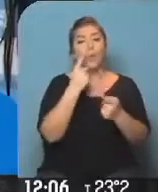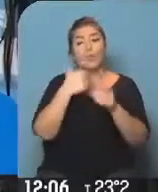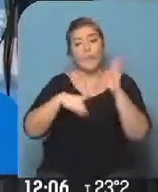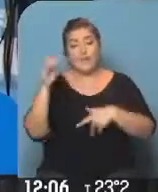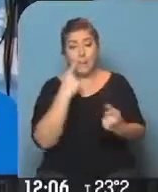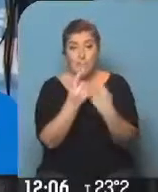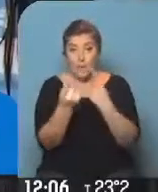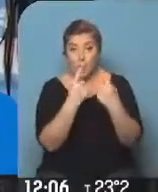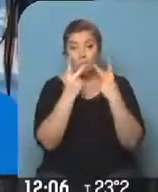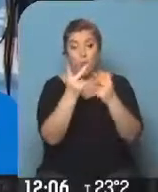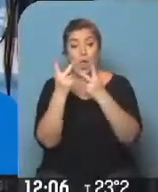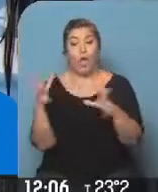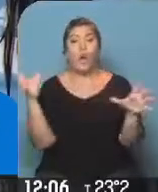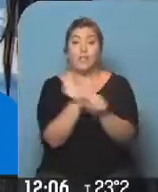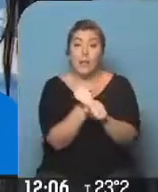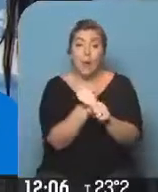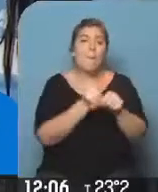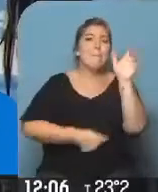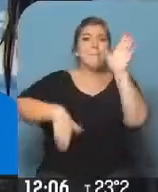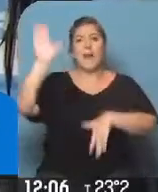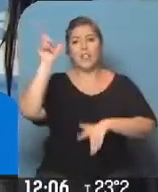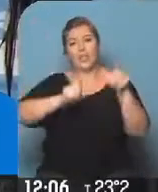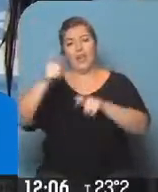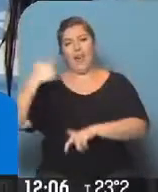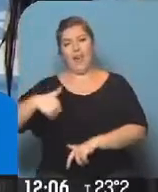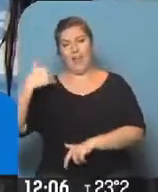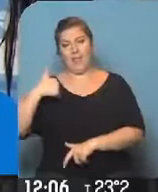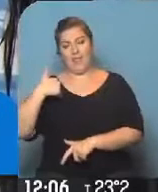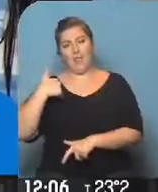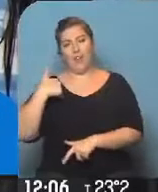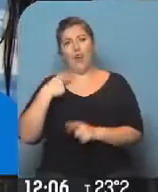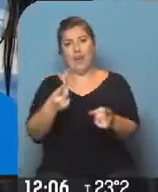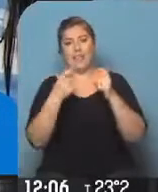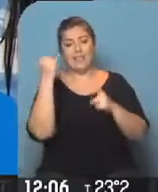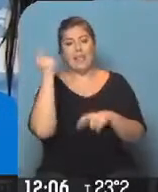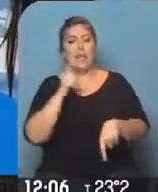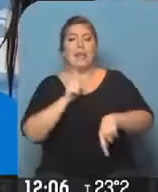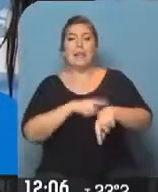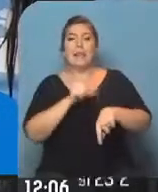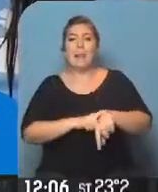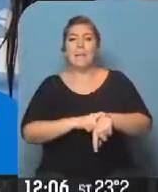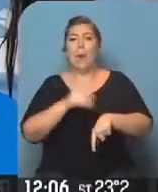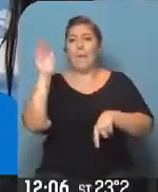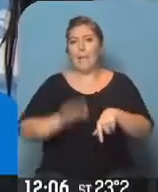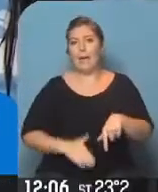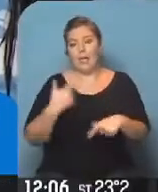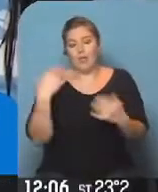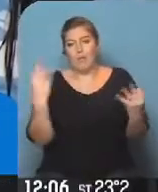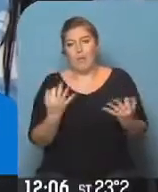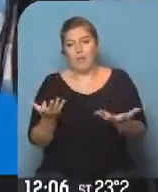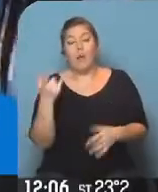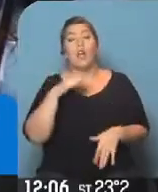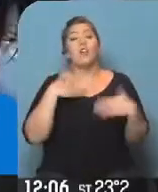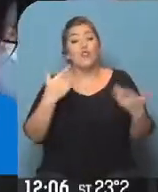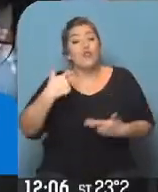sí, un medio de transporte colectivo que usa la mayoría de los argentinos y que le genera un ahorro de tiempo todos los días fenomenal. Entonces, lo que